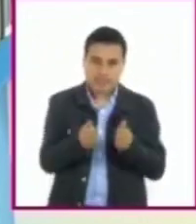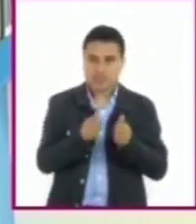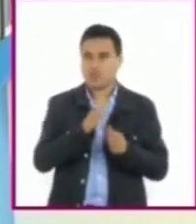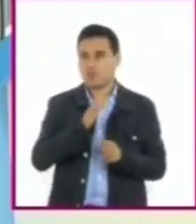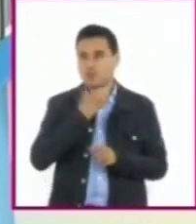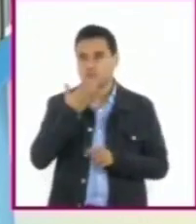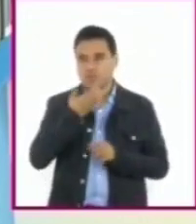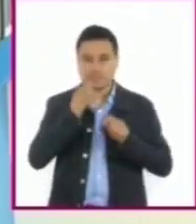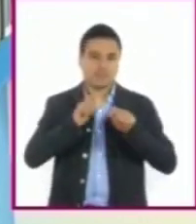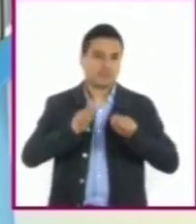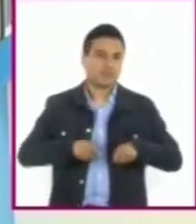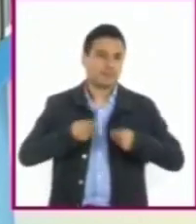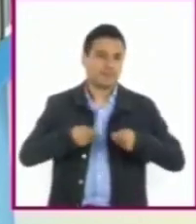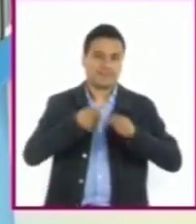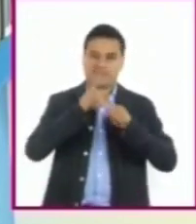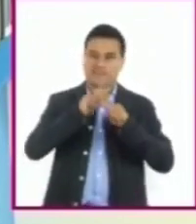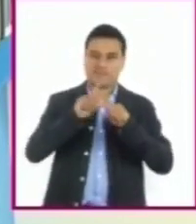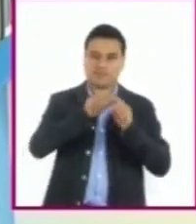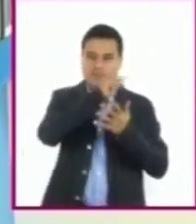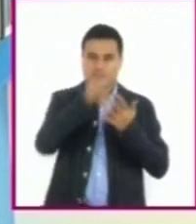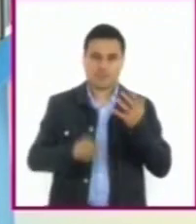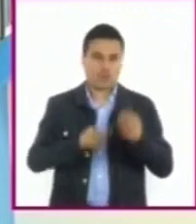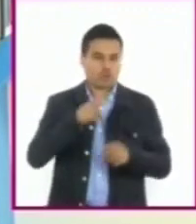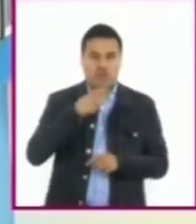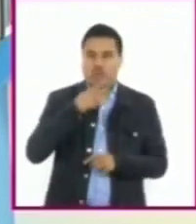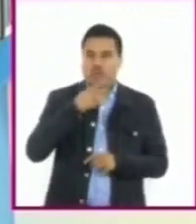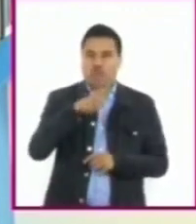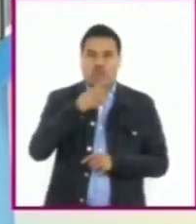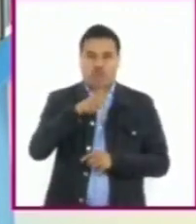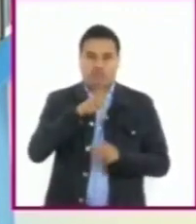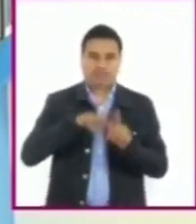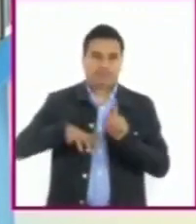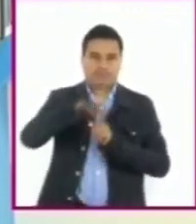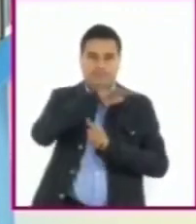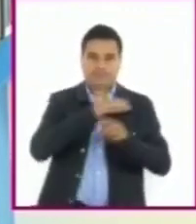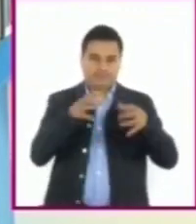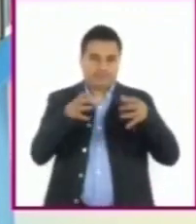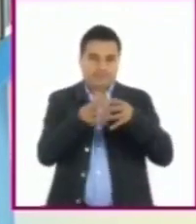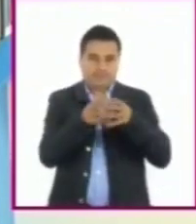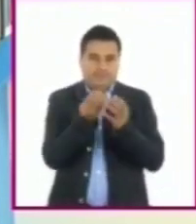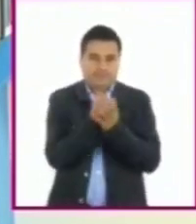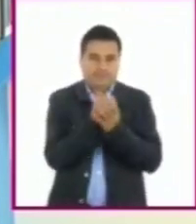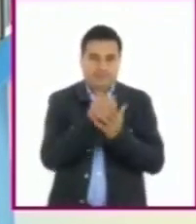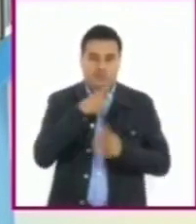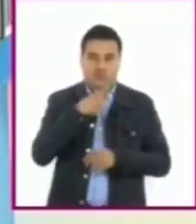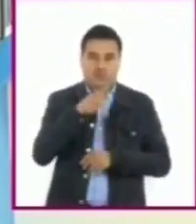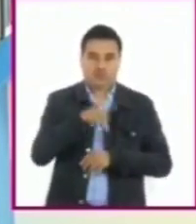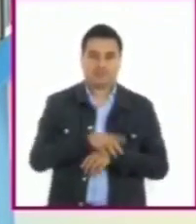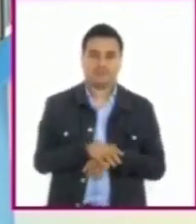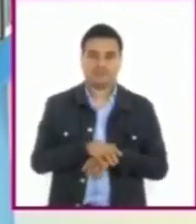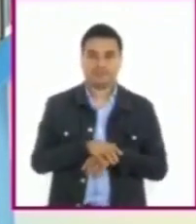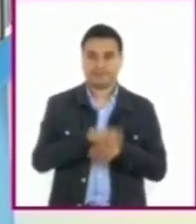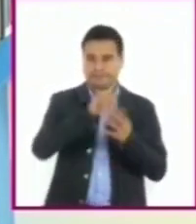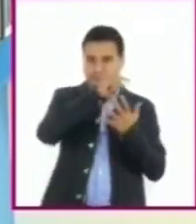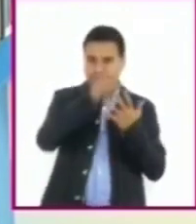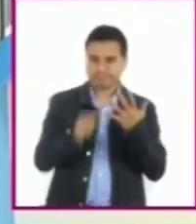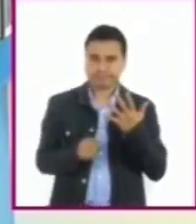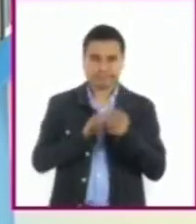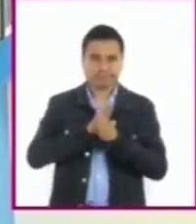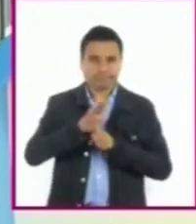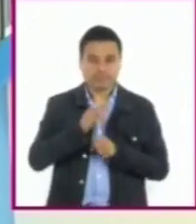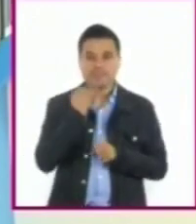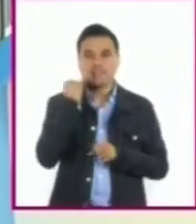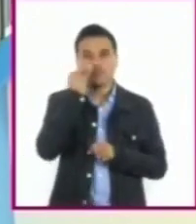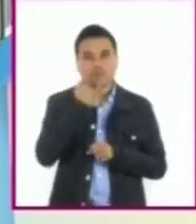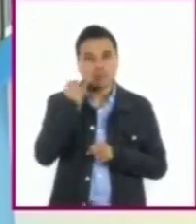tradiciones y costumbres que distinguen a una determinada sociedad de otras. Dentro de esta categoría están la